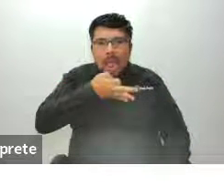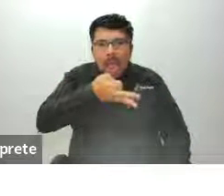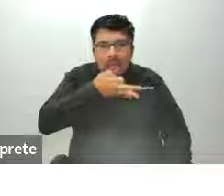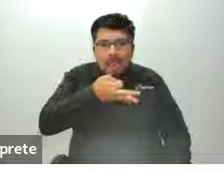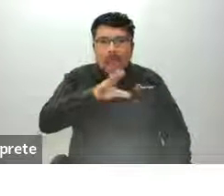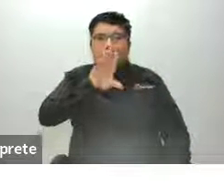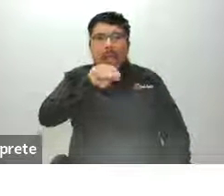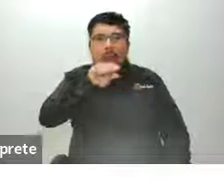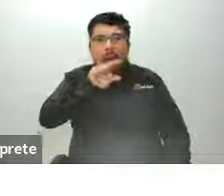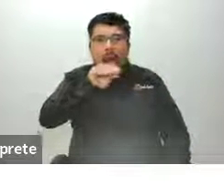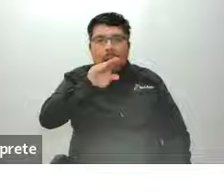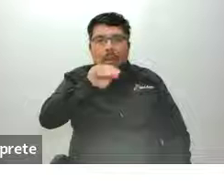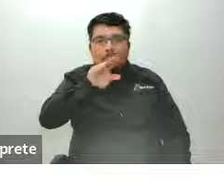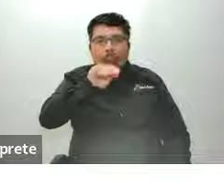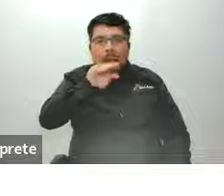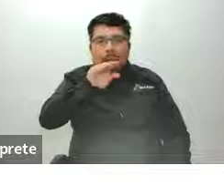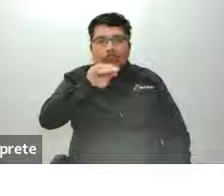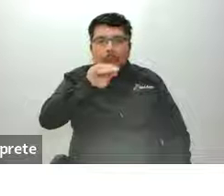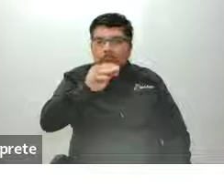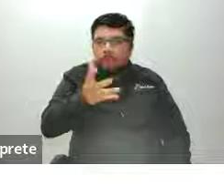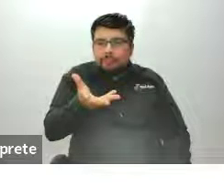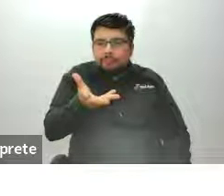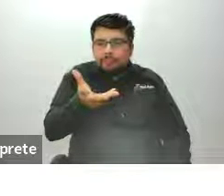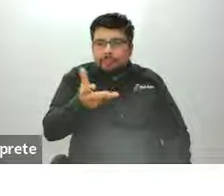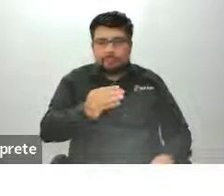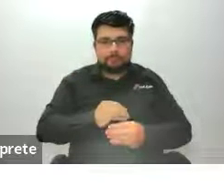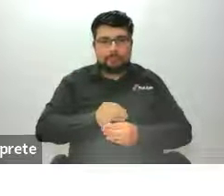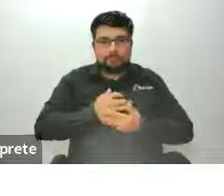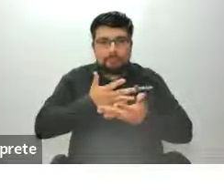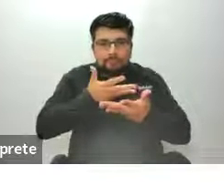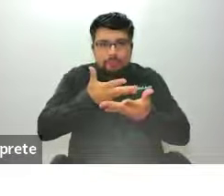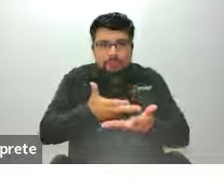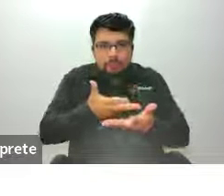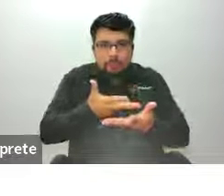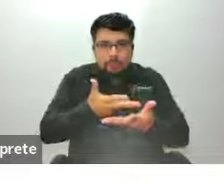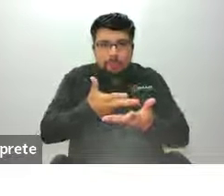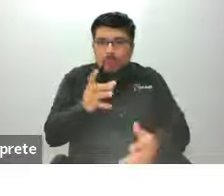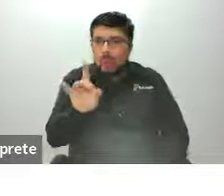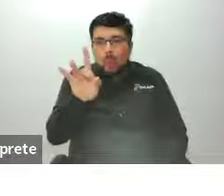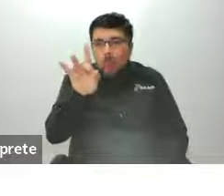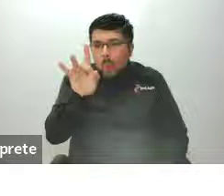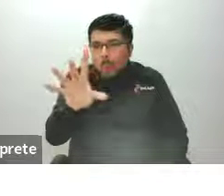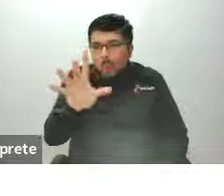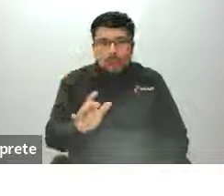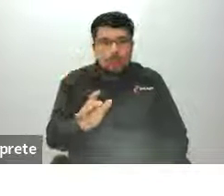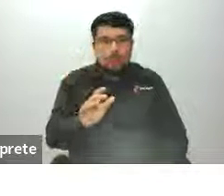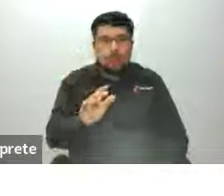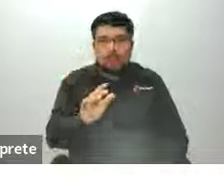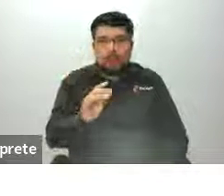una expresión, ¿cierto? Que viene solo y solo dada por el aparato fonoarticulatorio.